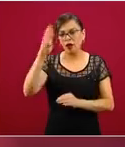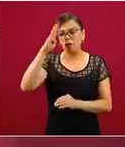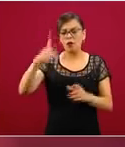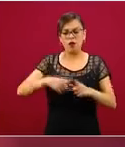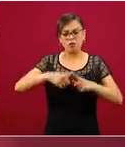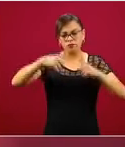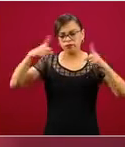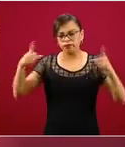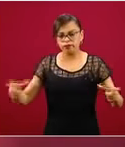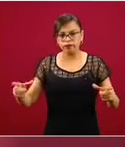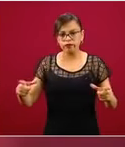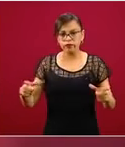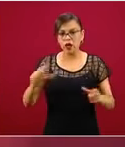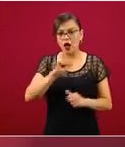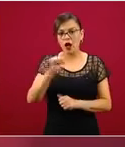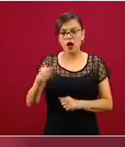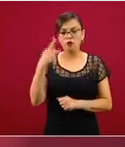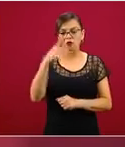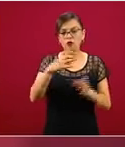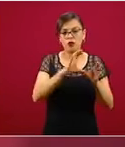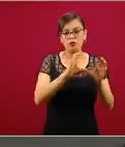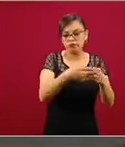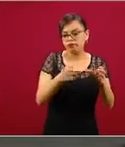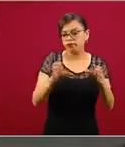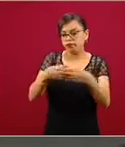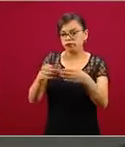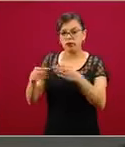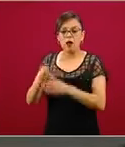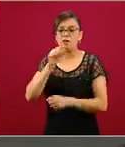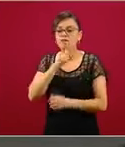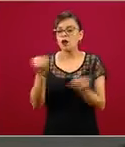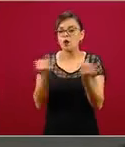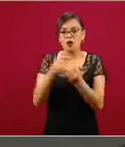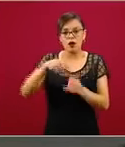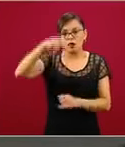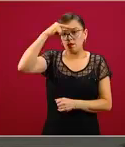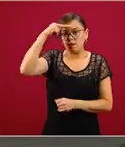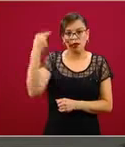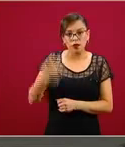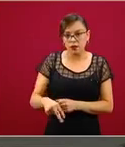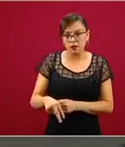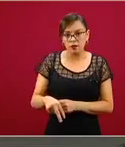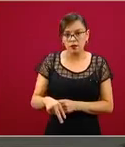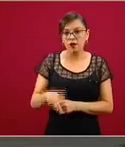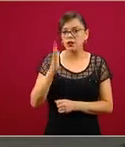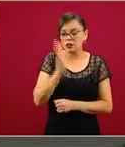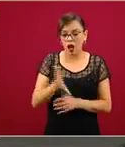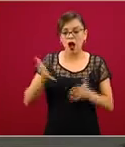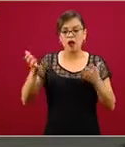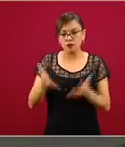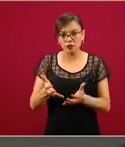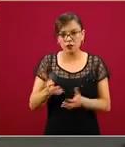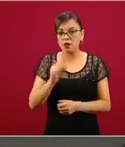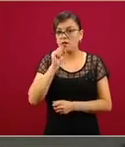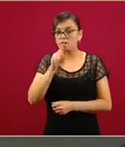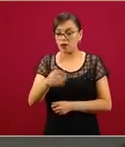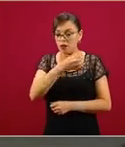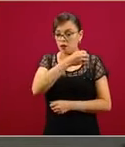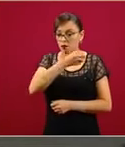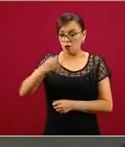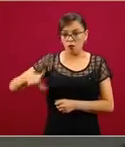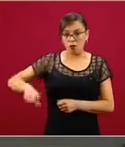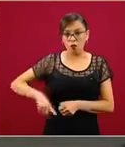hecho el Gobierno de México. Y convocando a la unidad nacional, a todos los órdenes de gobierno,